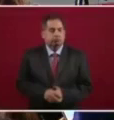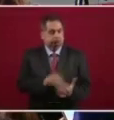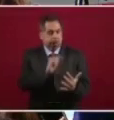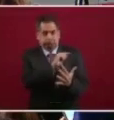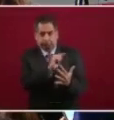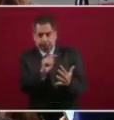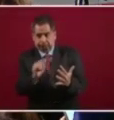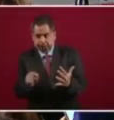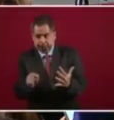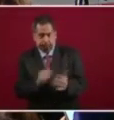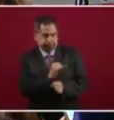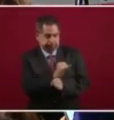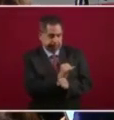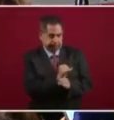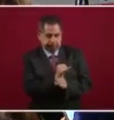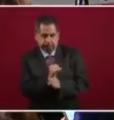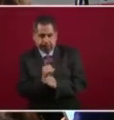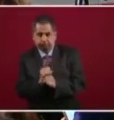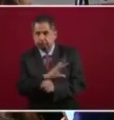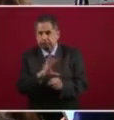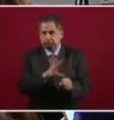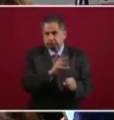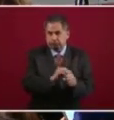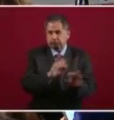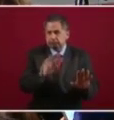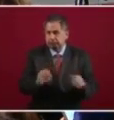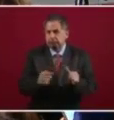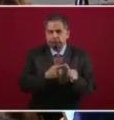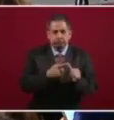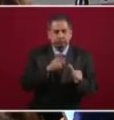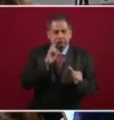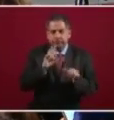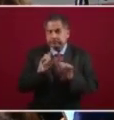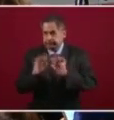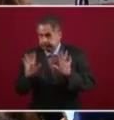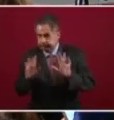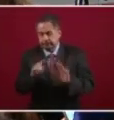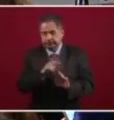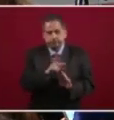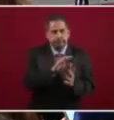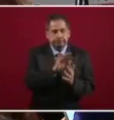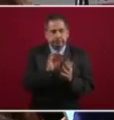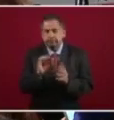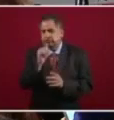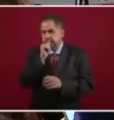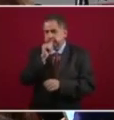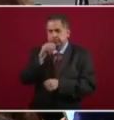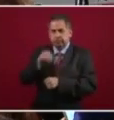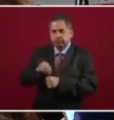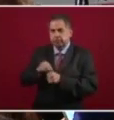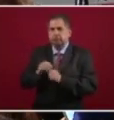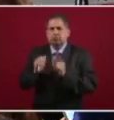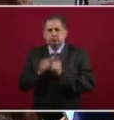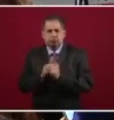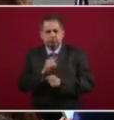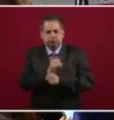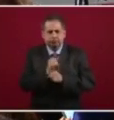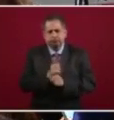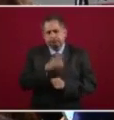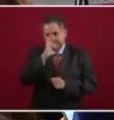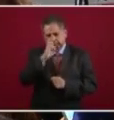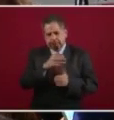es que quisiera reservarlos por obligado respeto al